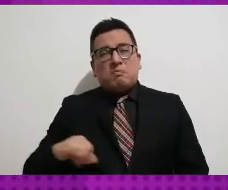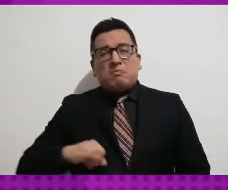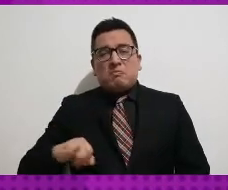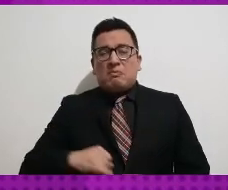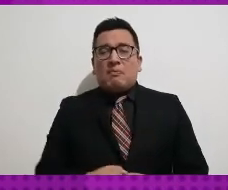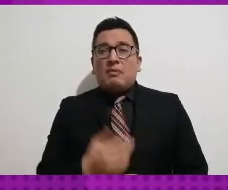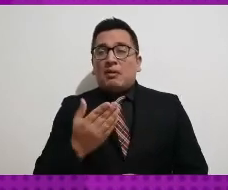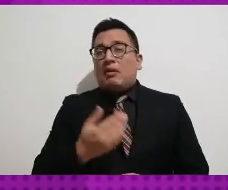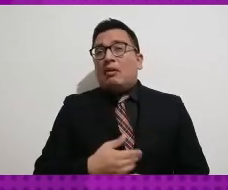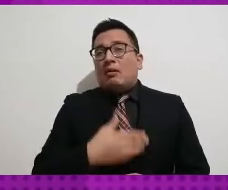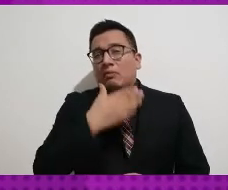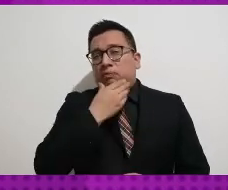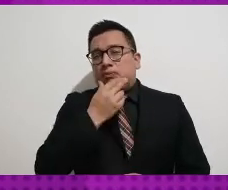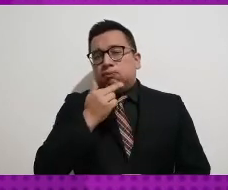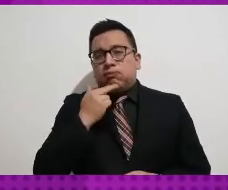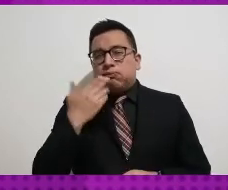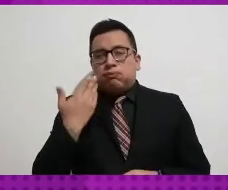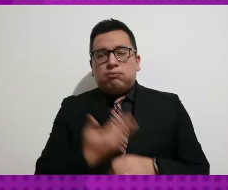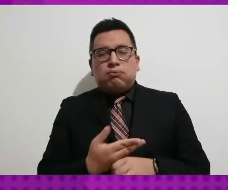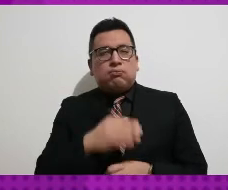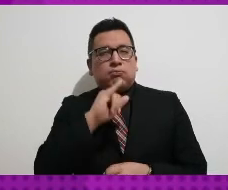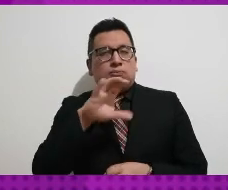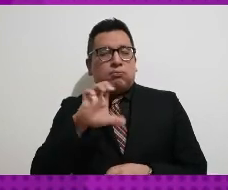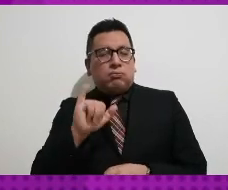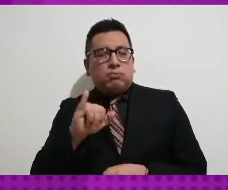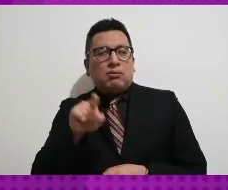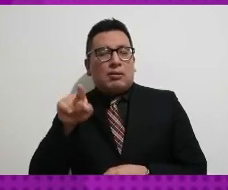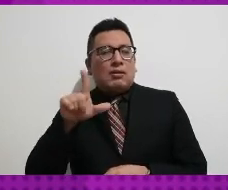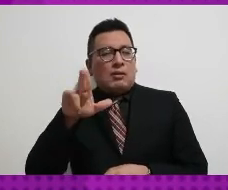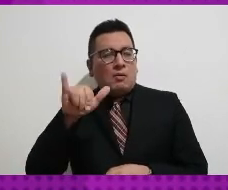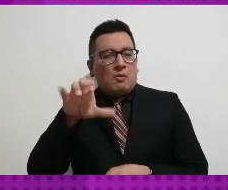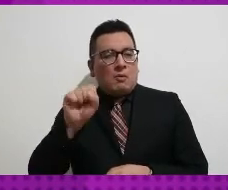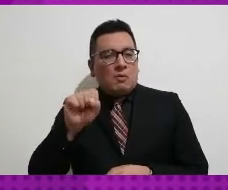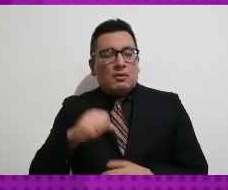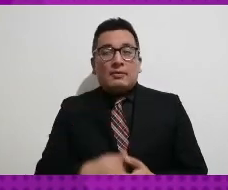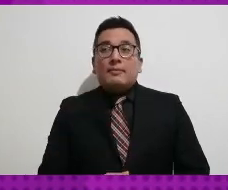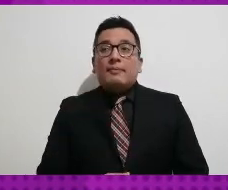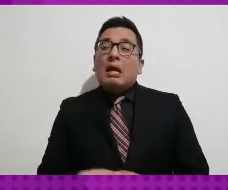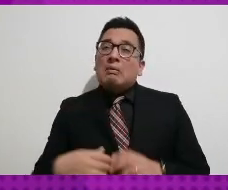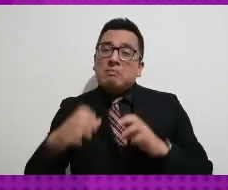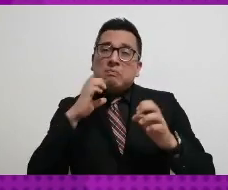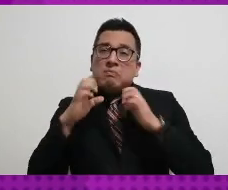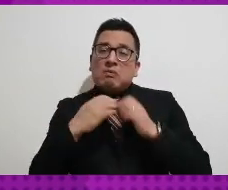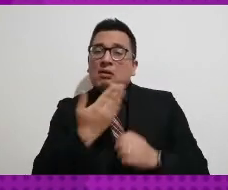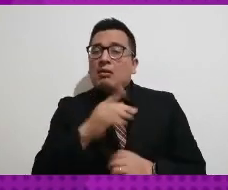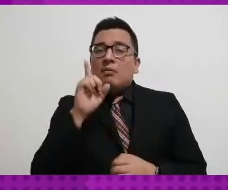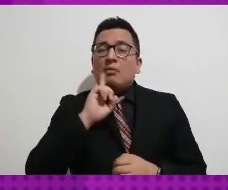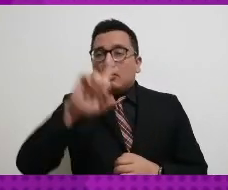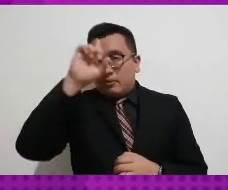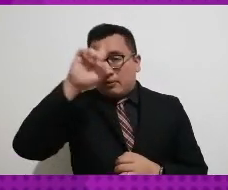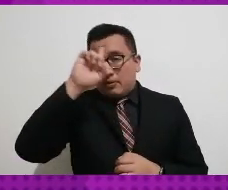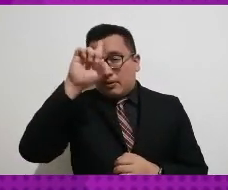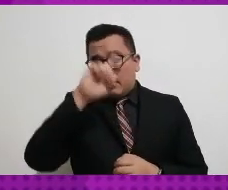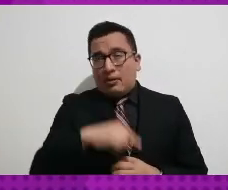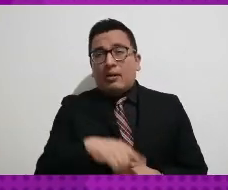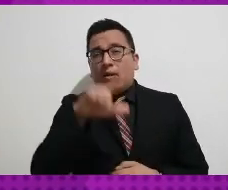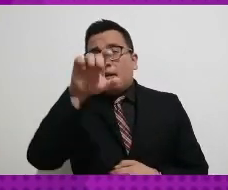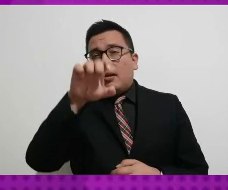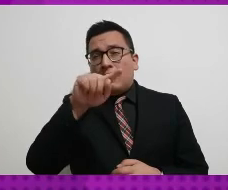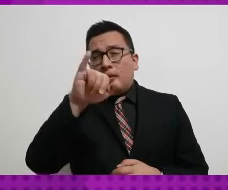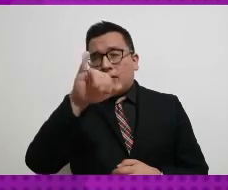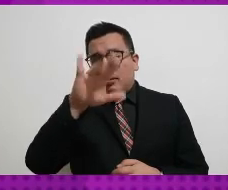Luis González Briceño, comisionado presidente del Instituto Coahuilense de Acceso a la Información, entrevista realizada por la consejera